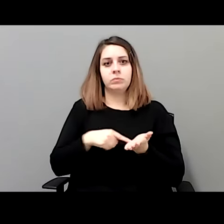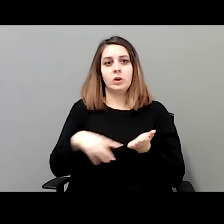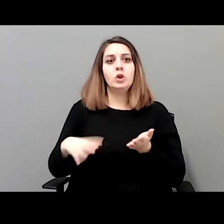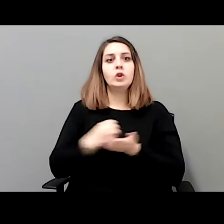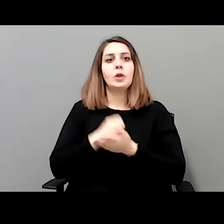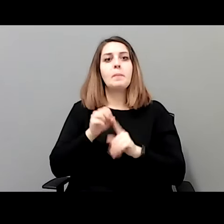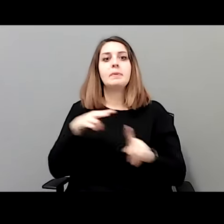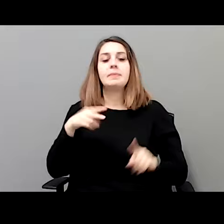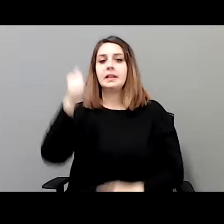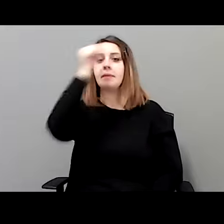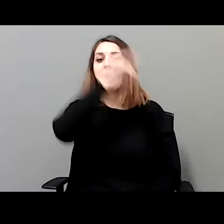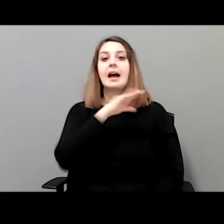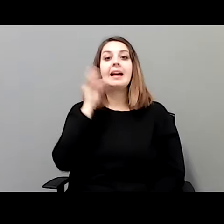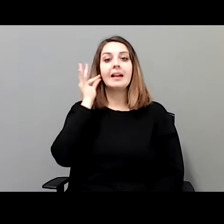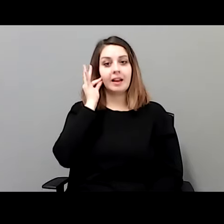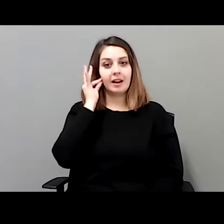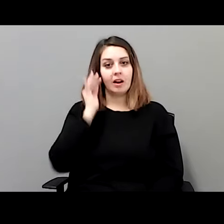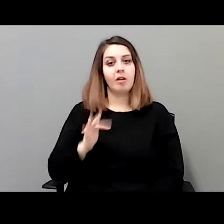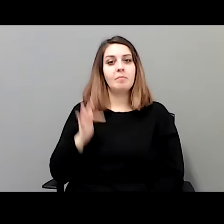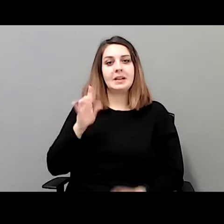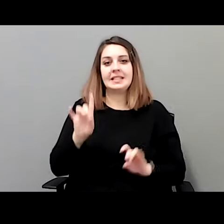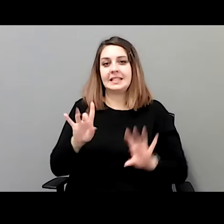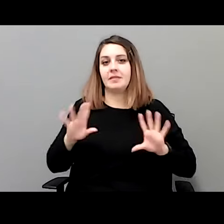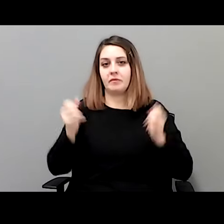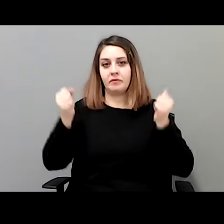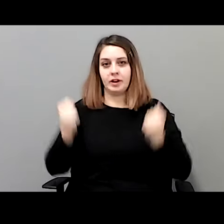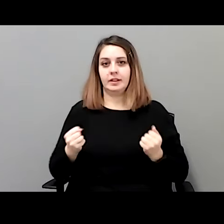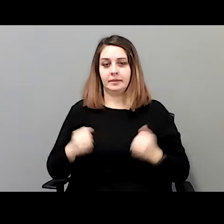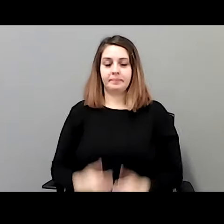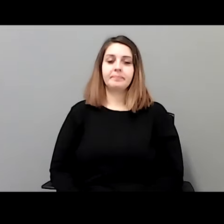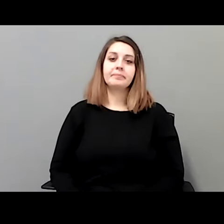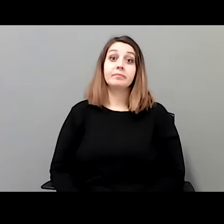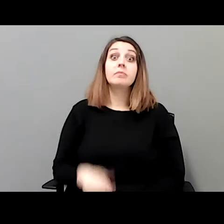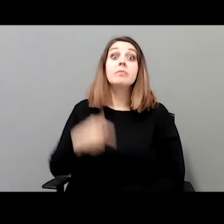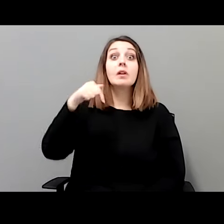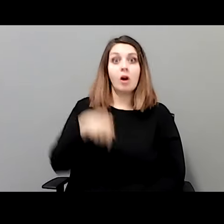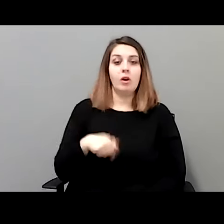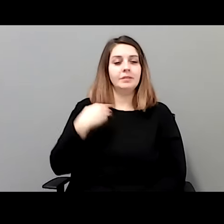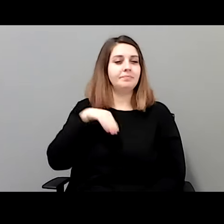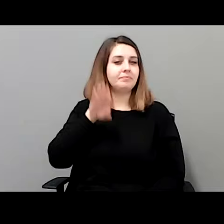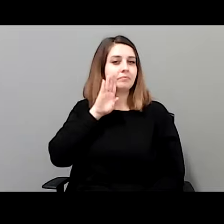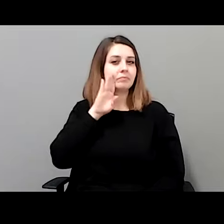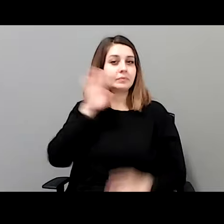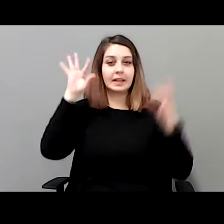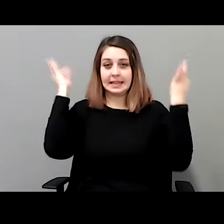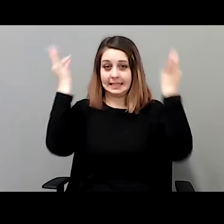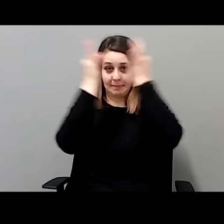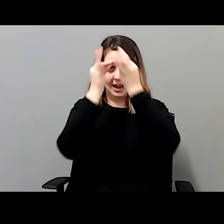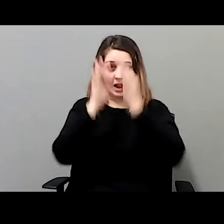una perspectiva de género y con una gran sensibilidad. Hoy, como os decía, es un seminario